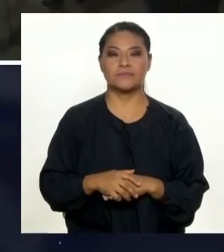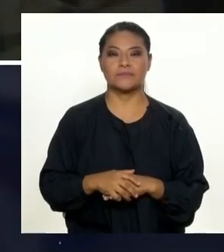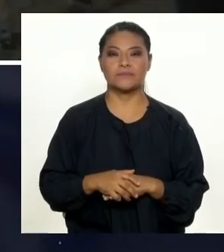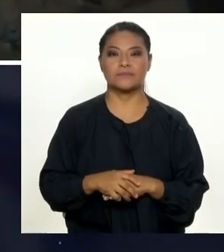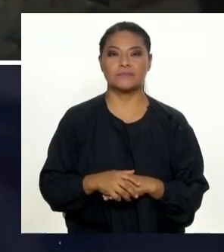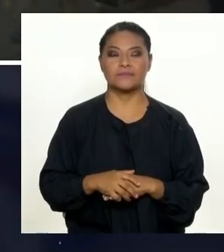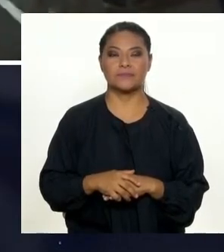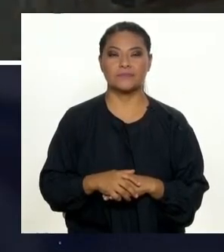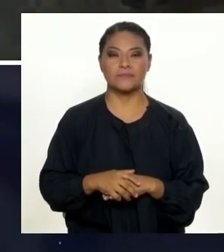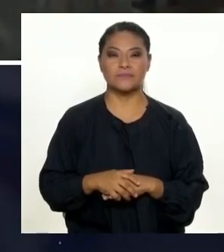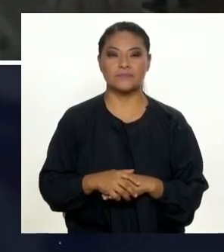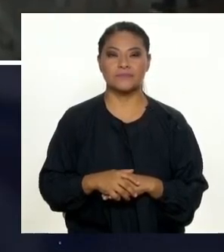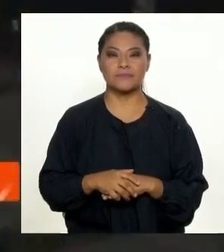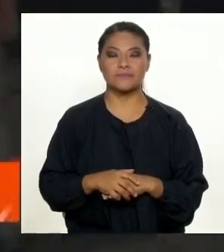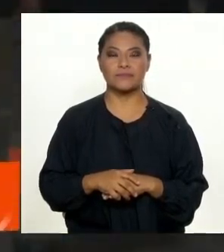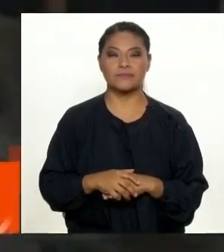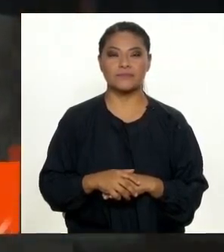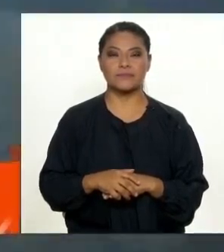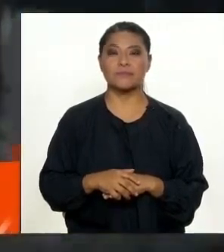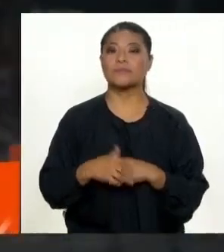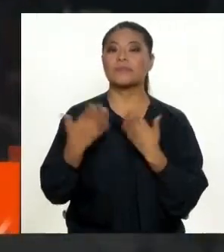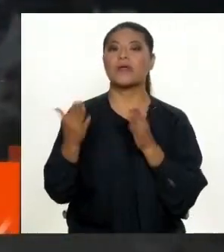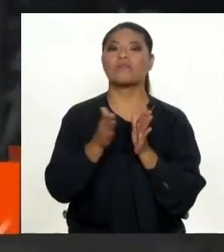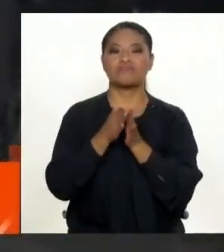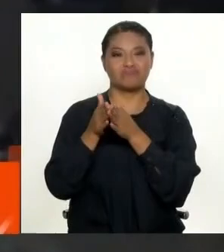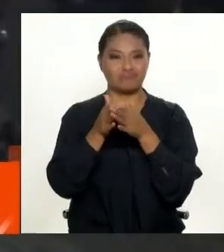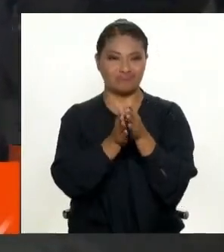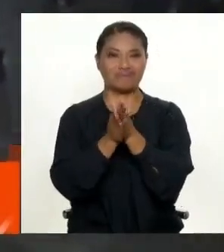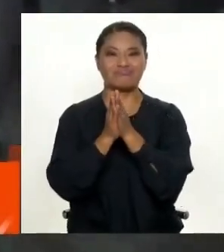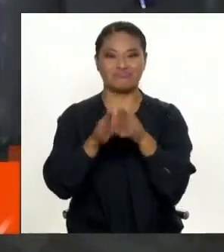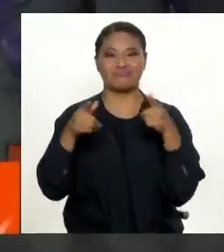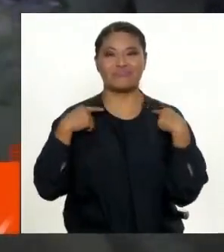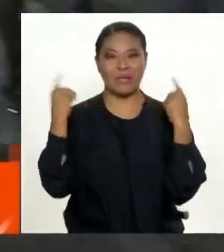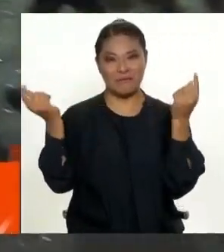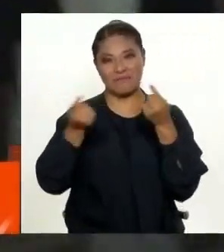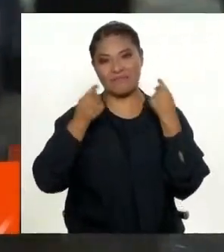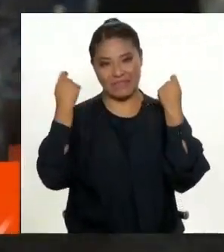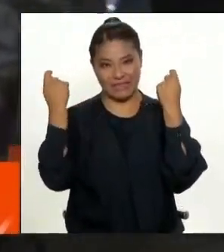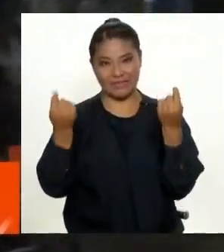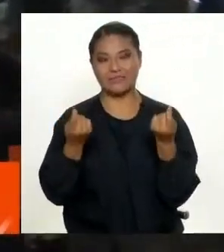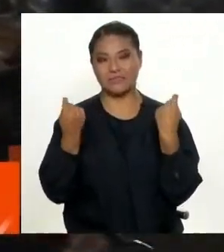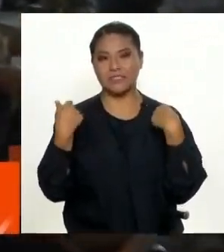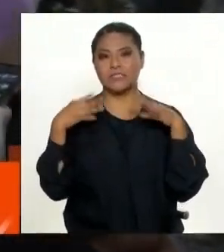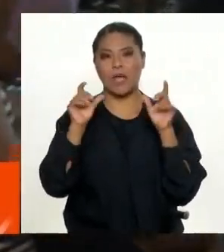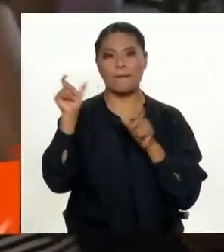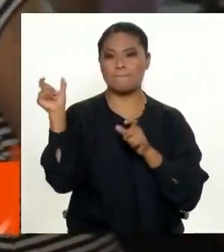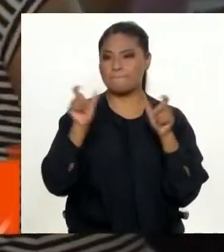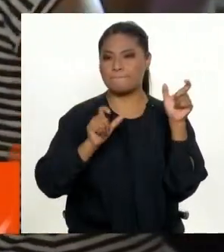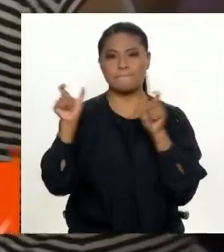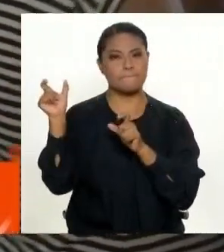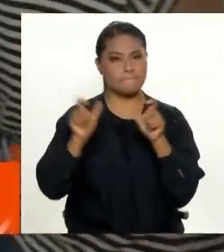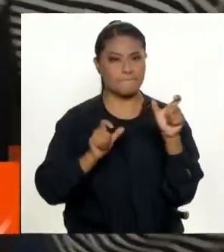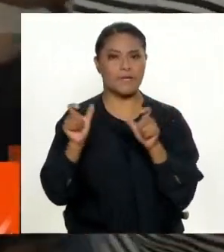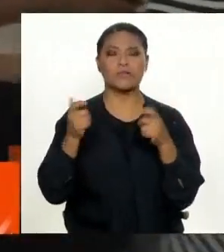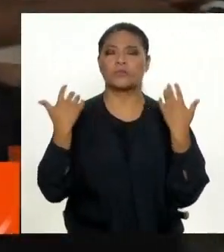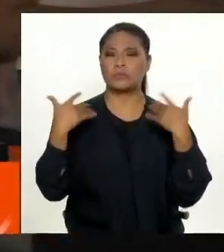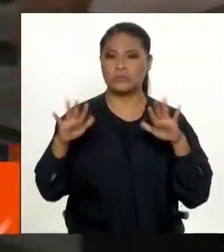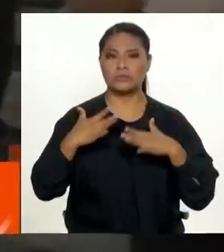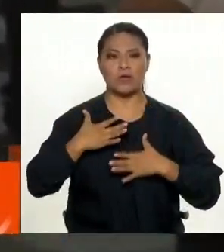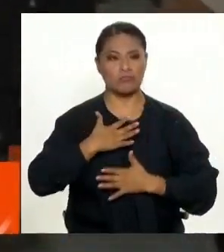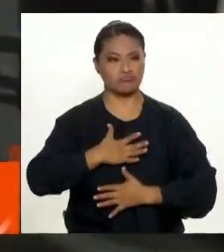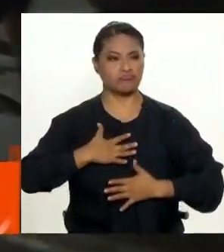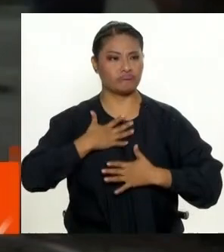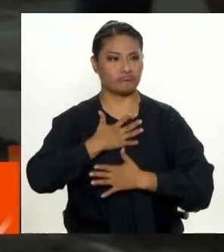Gastón, Romy, ¿qué está pasando en Pucallpa? Pura fiesta. Esto es una fiesta. Las personas ya han empezado a calentar